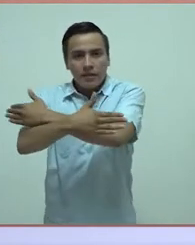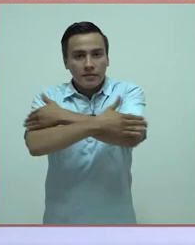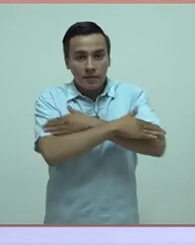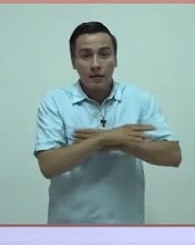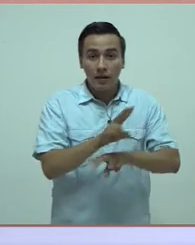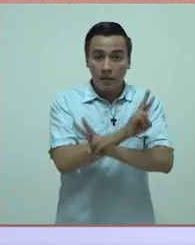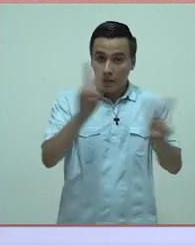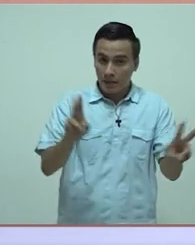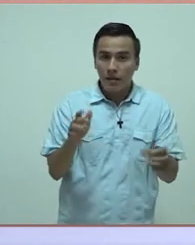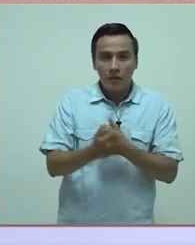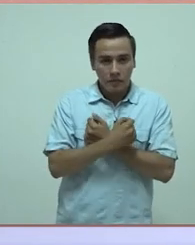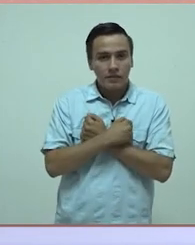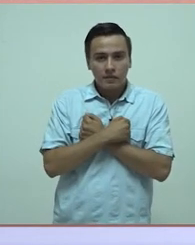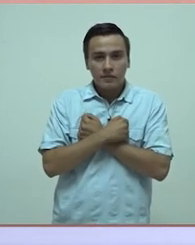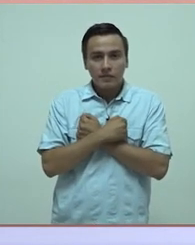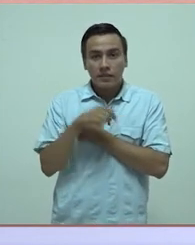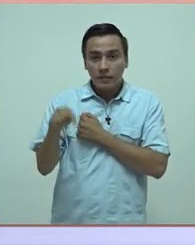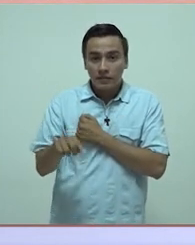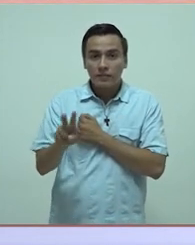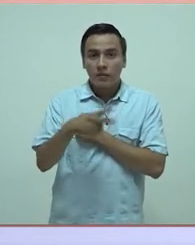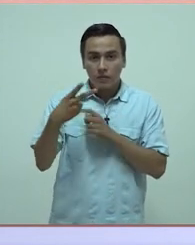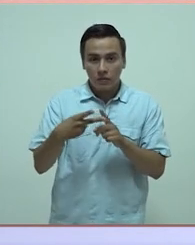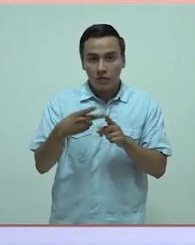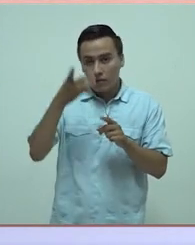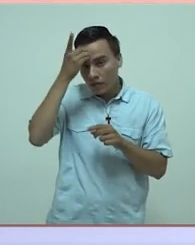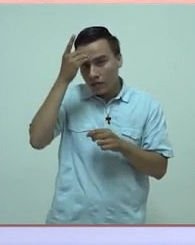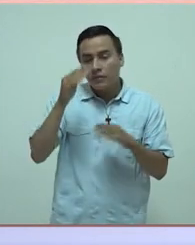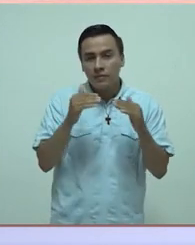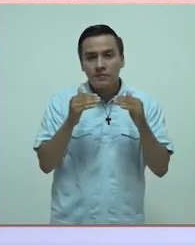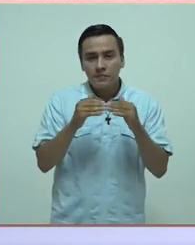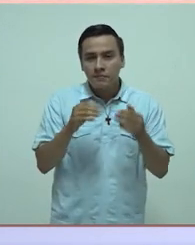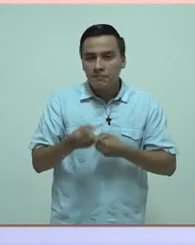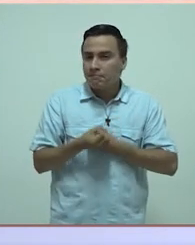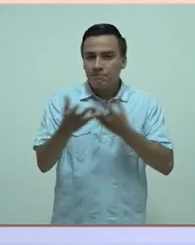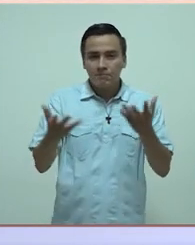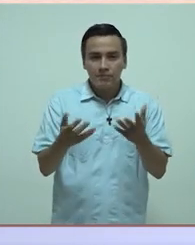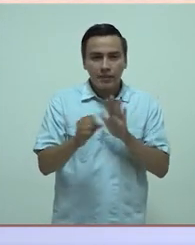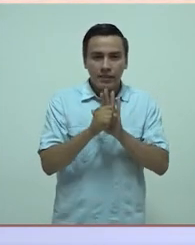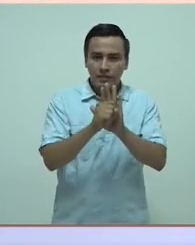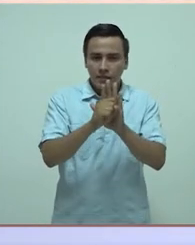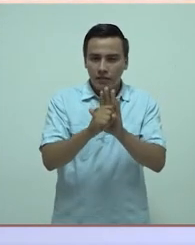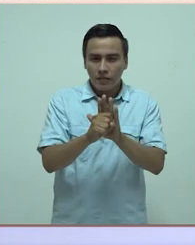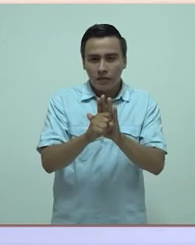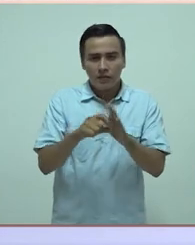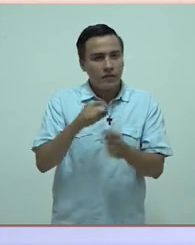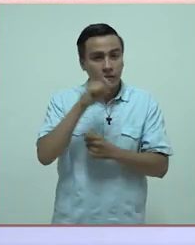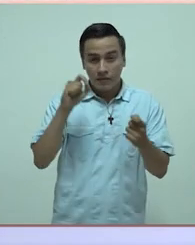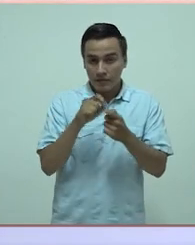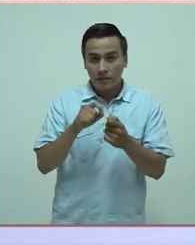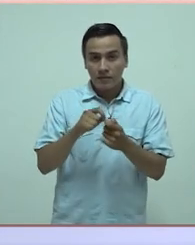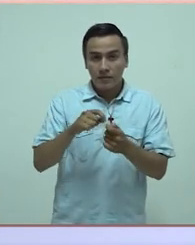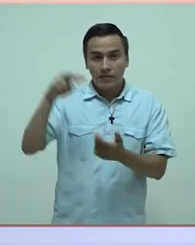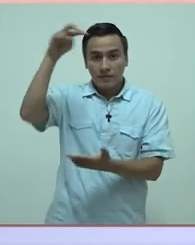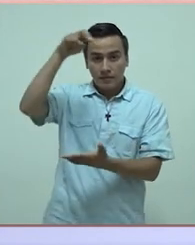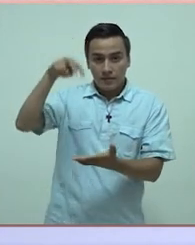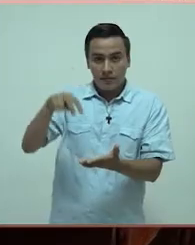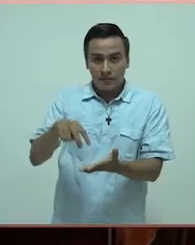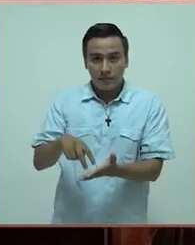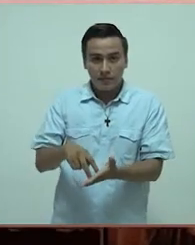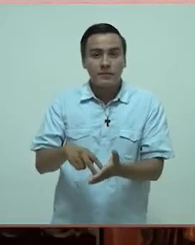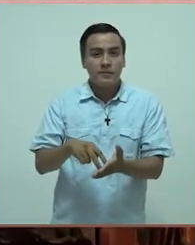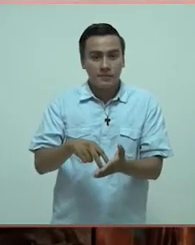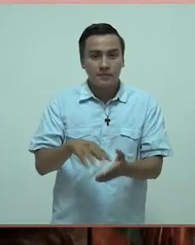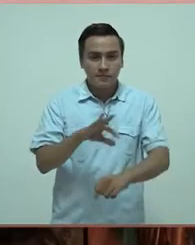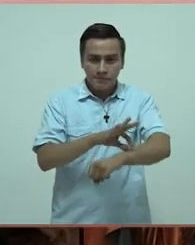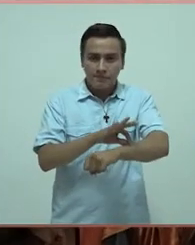de paz y ese abrazo de amor. Y el segundo domingo justamente nos va a dar los signos concretos de la llegada del